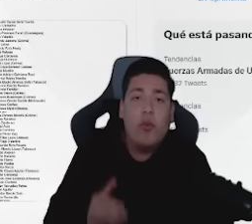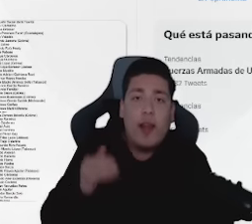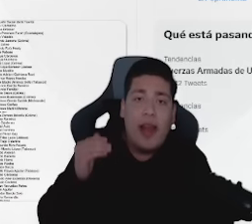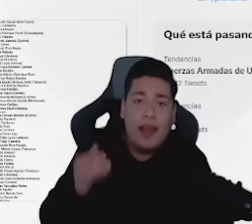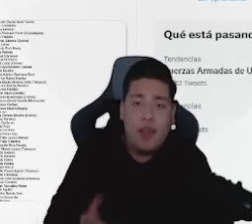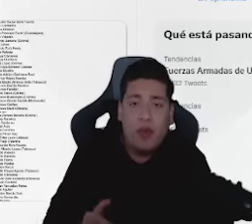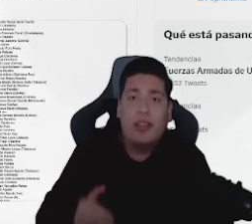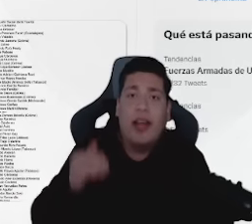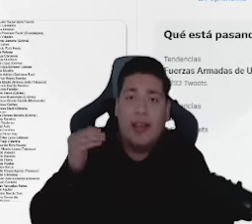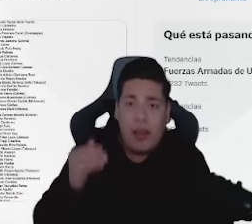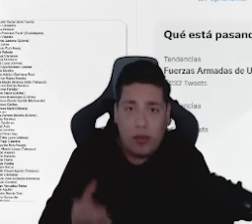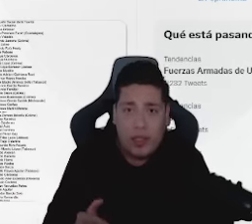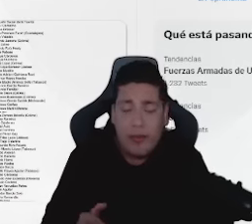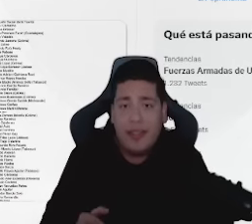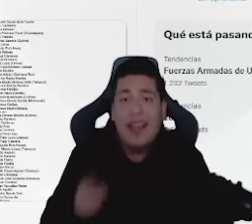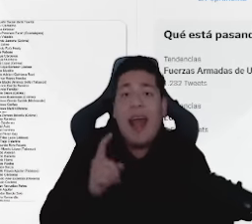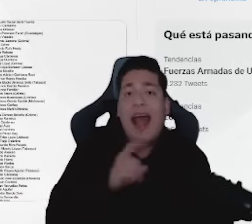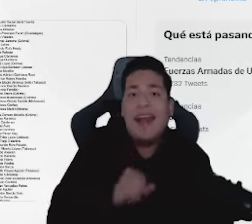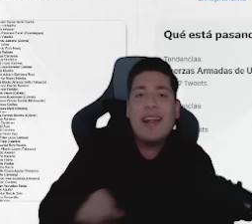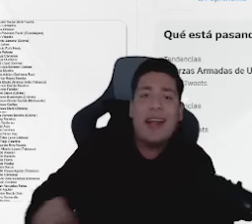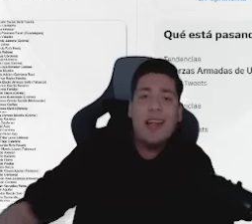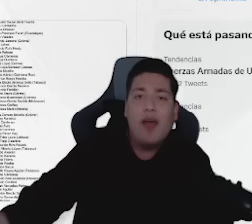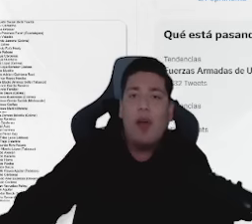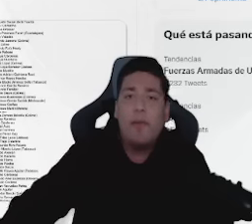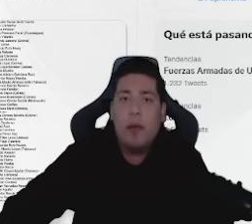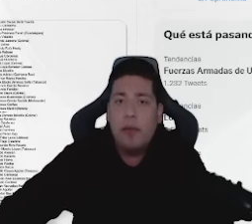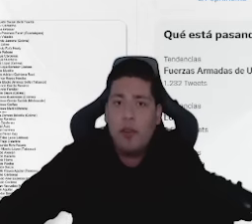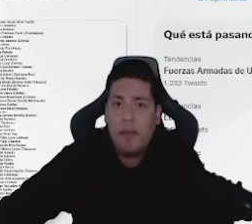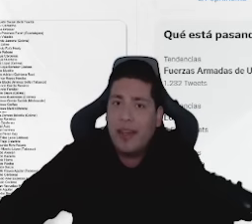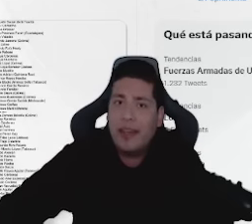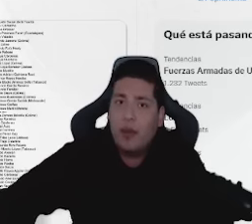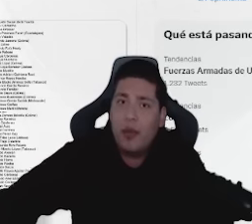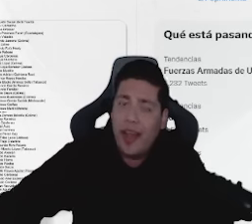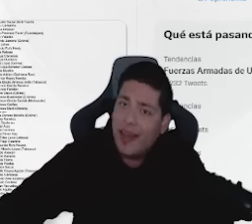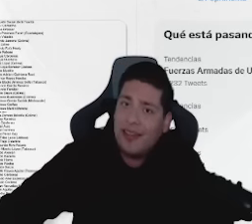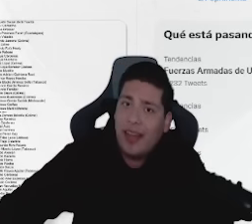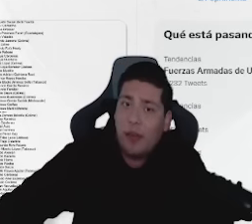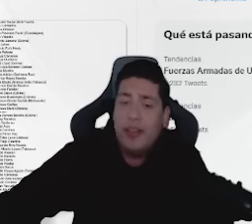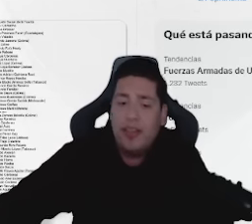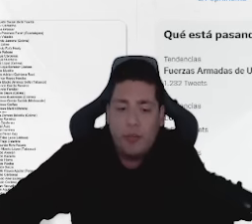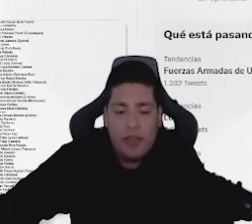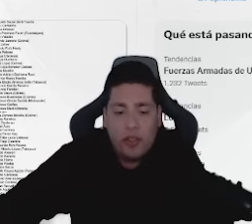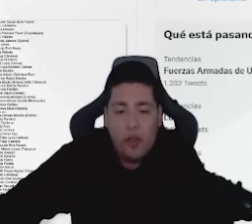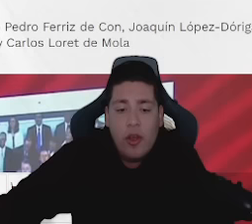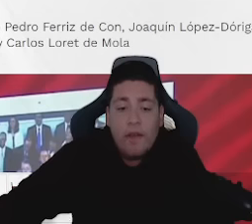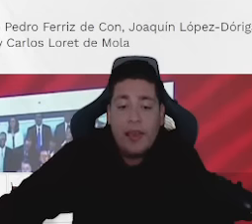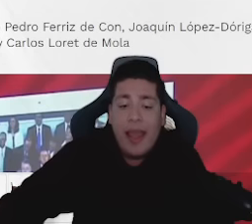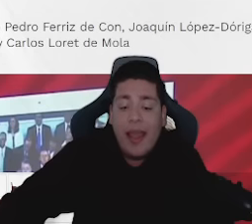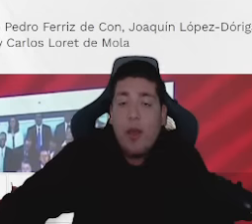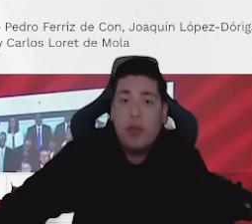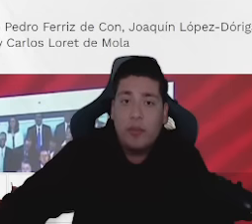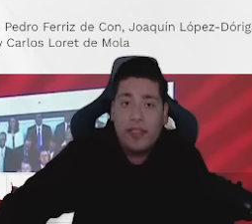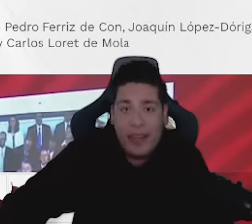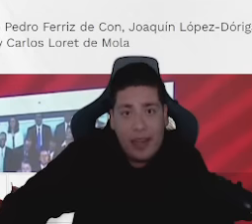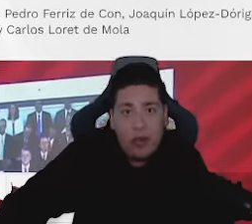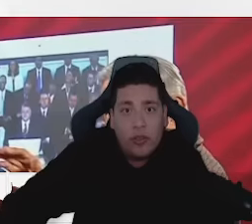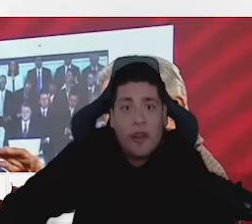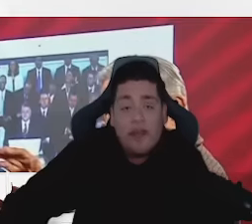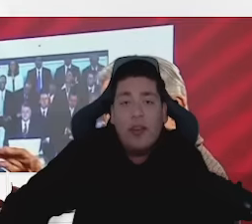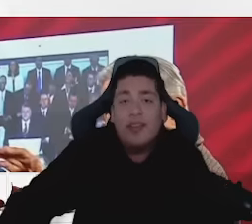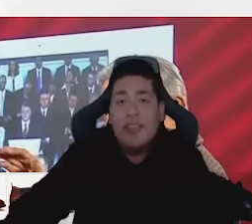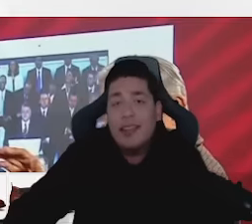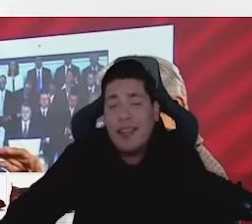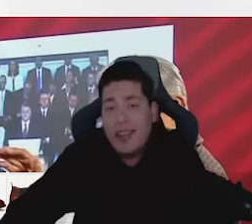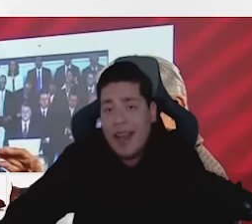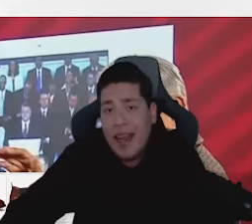mezquinos una y otra y otra vez han engañado al pueblo de México y han estado al servicio de los mezquinos